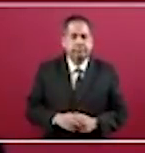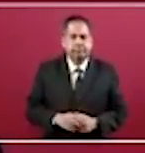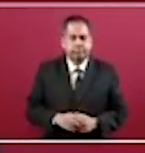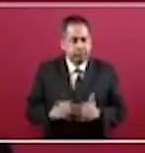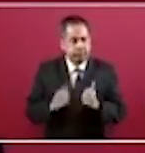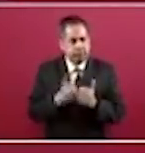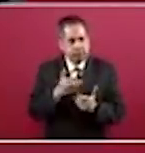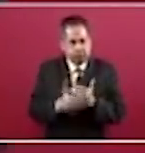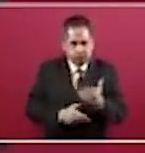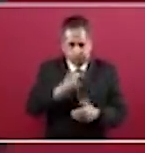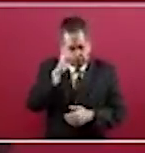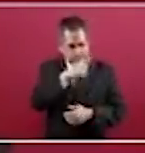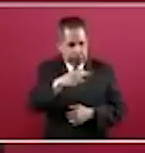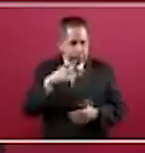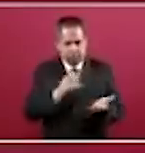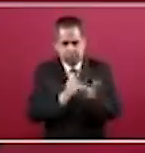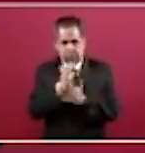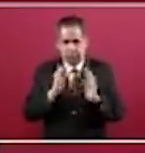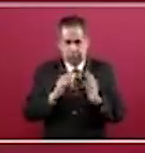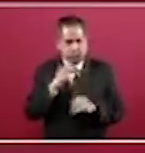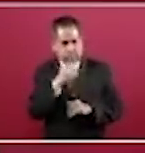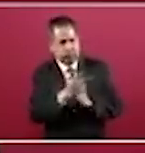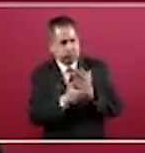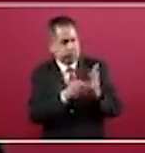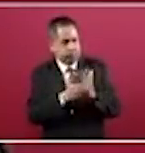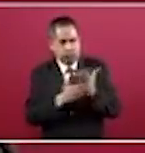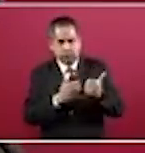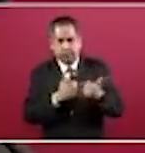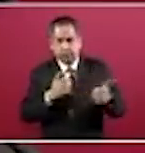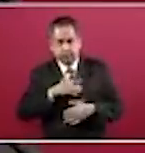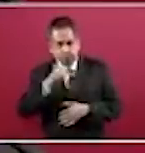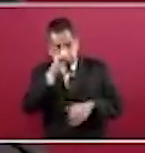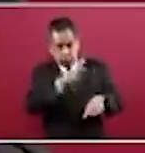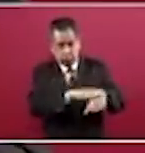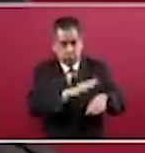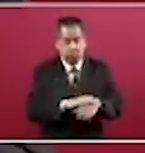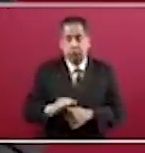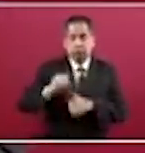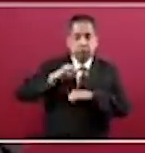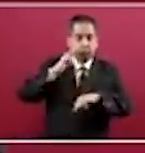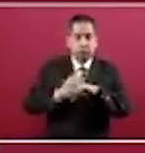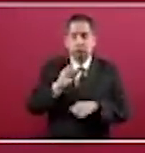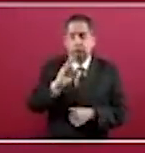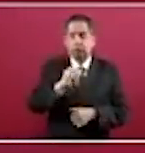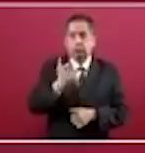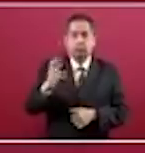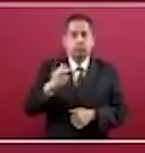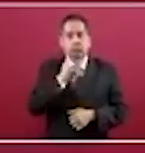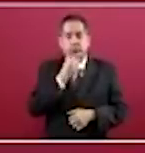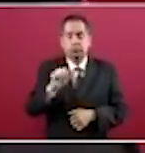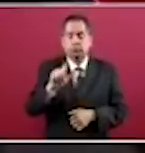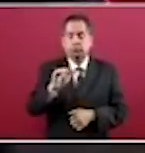desde luego respetuoso de su decisión, de su autonomía, al fiscal general